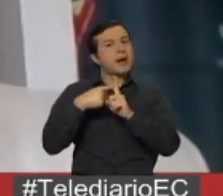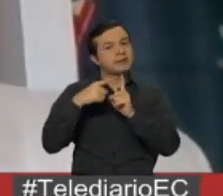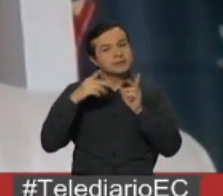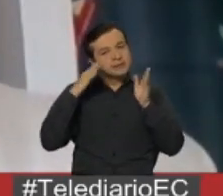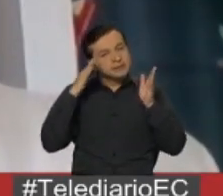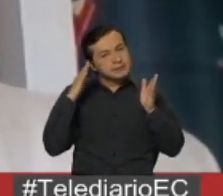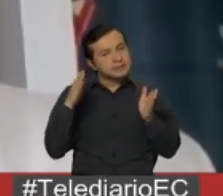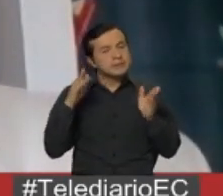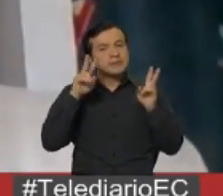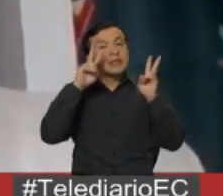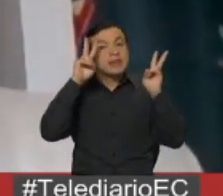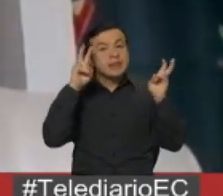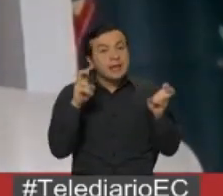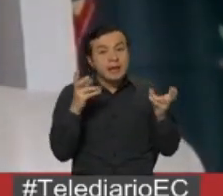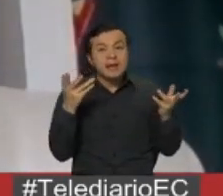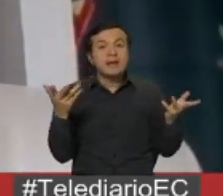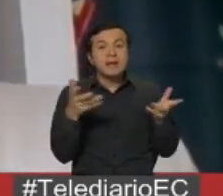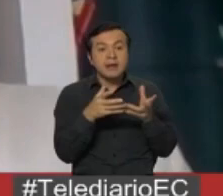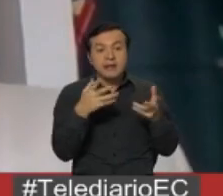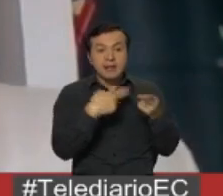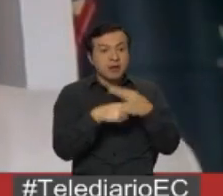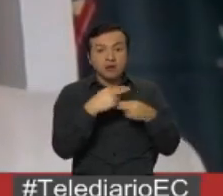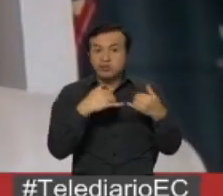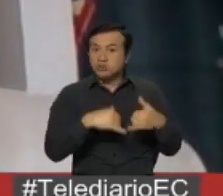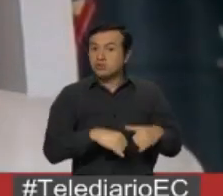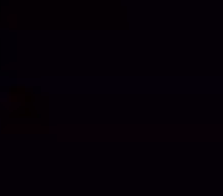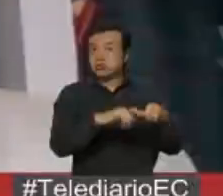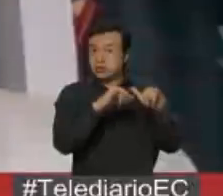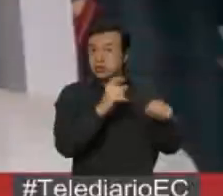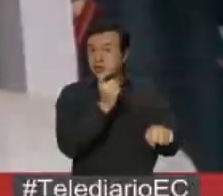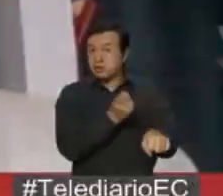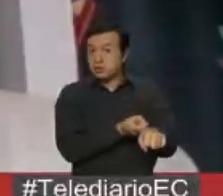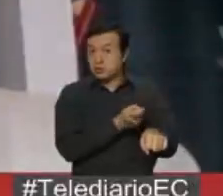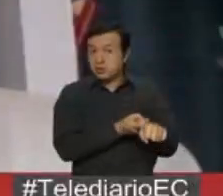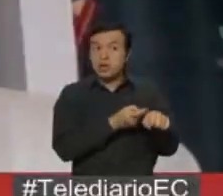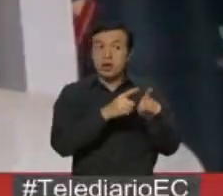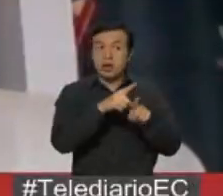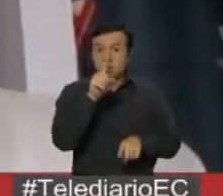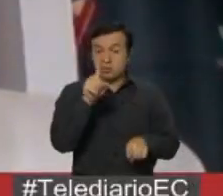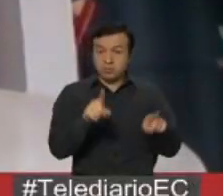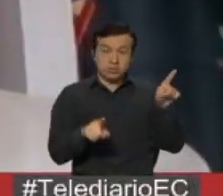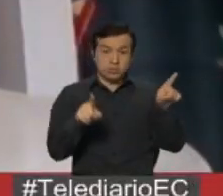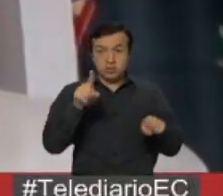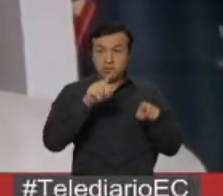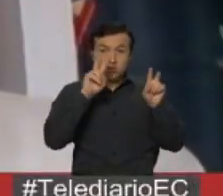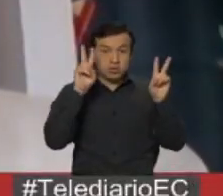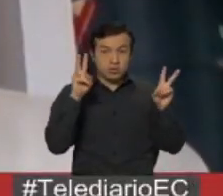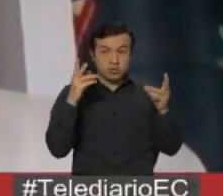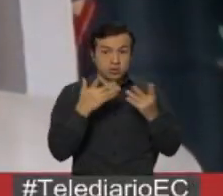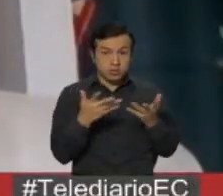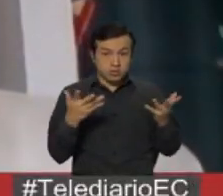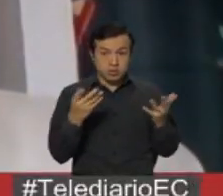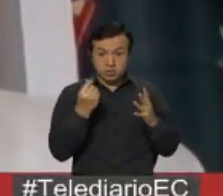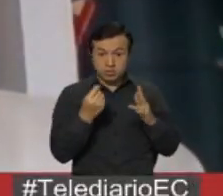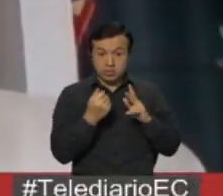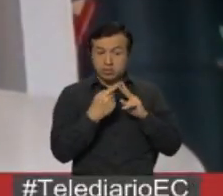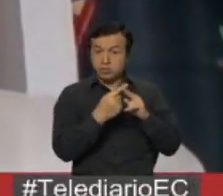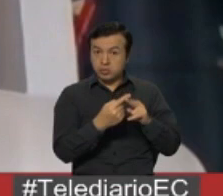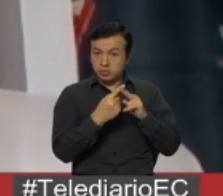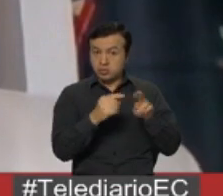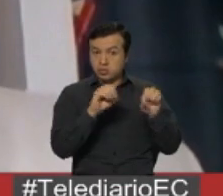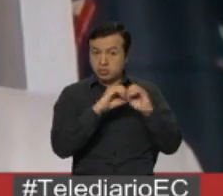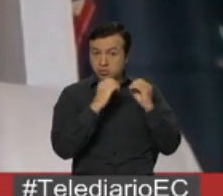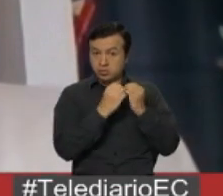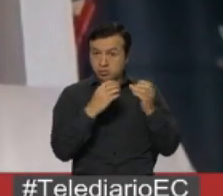tiene que ver con la continuidad del negocio específicamente aquellos temas que se relacionan con los créditos otorgados a las